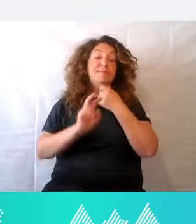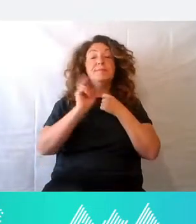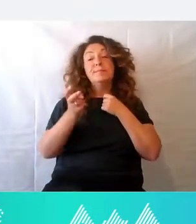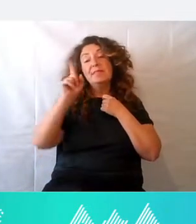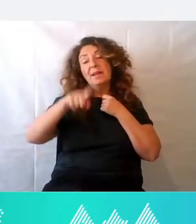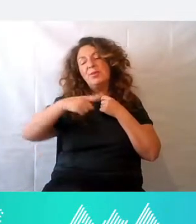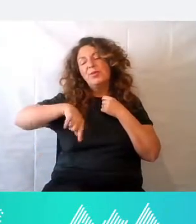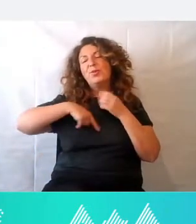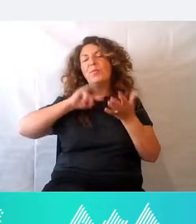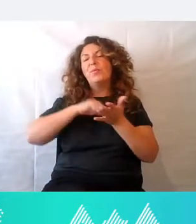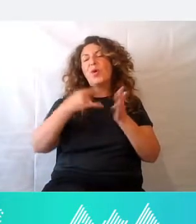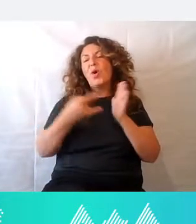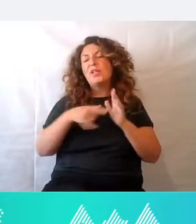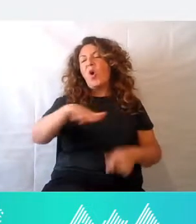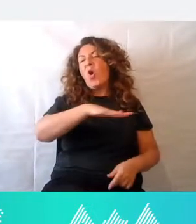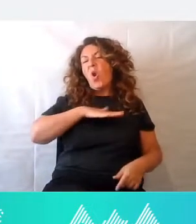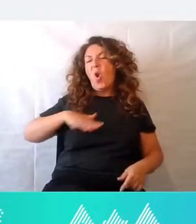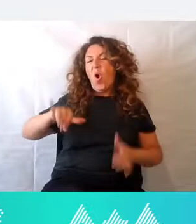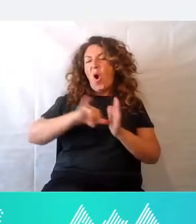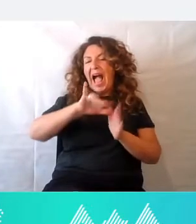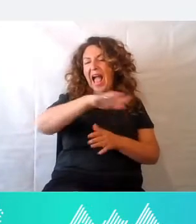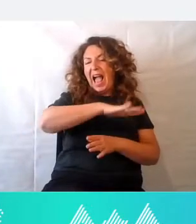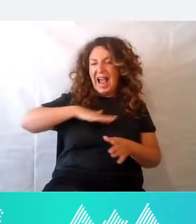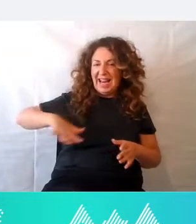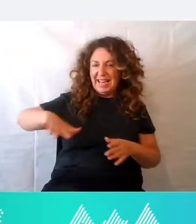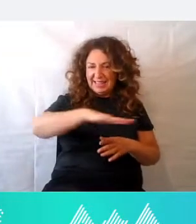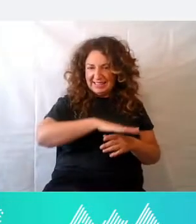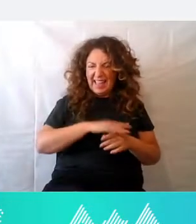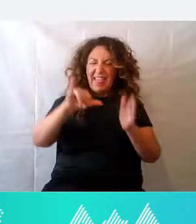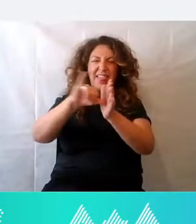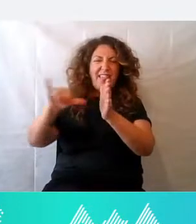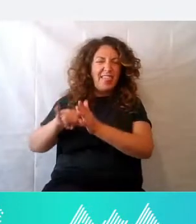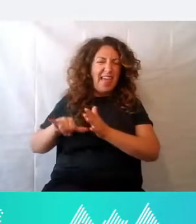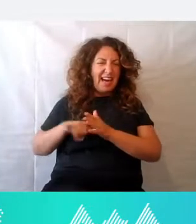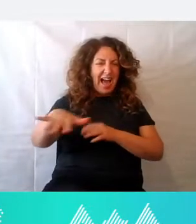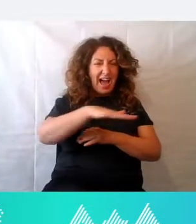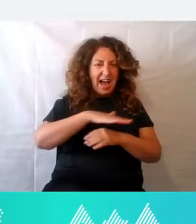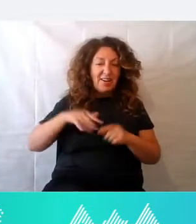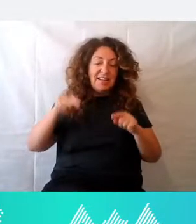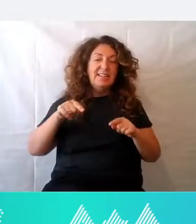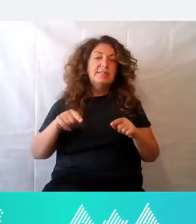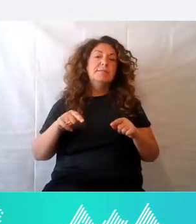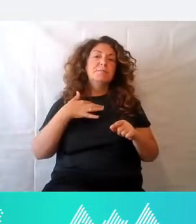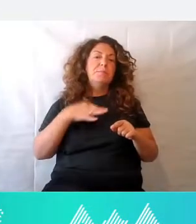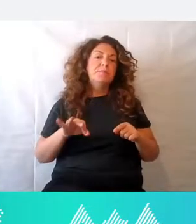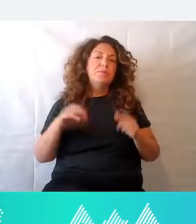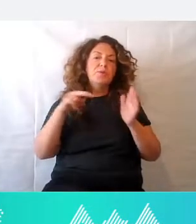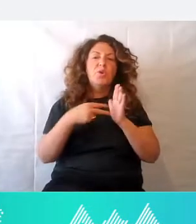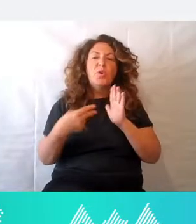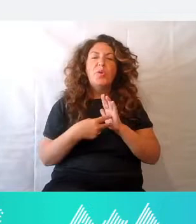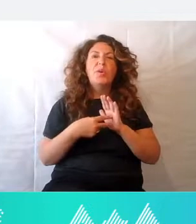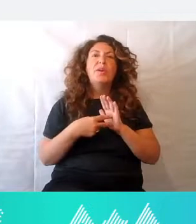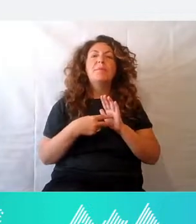en este caso de tecnología con propósito mucho más cercanos al terreno que nos permiten solucionar pequeños grandes